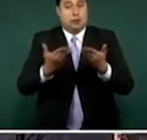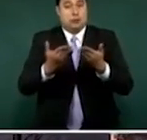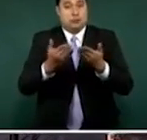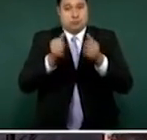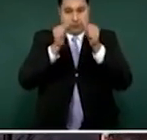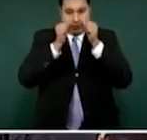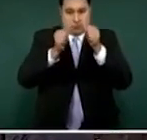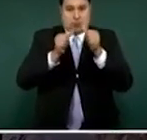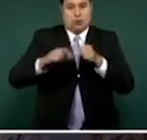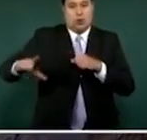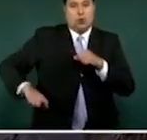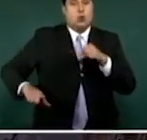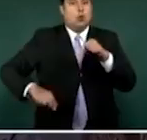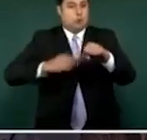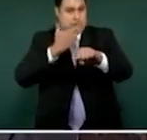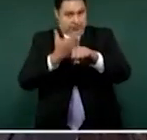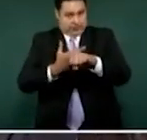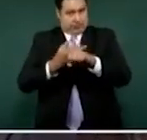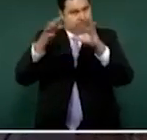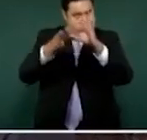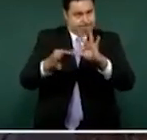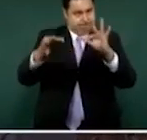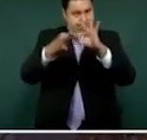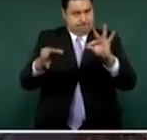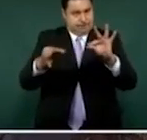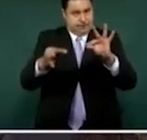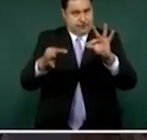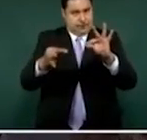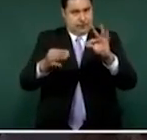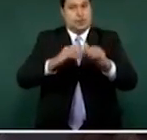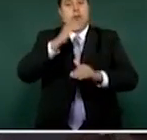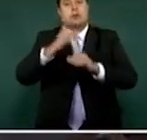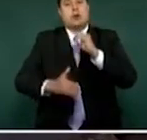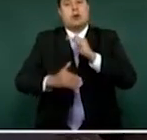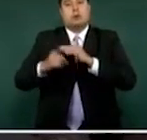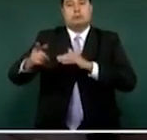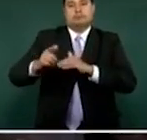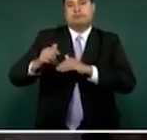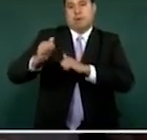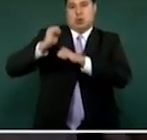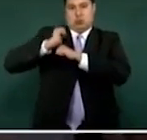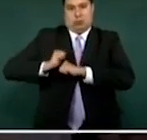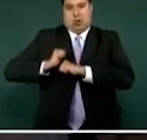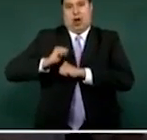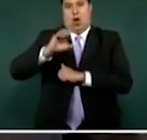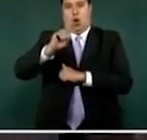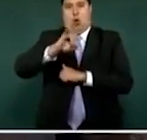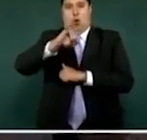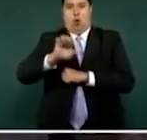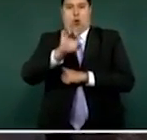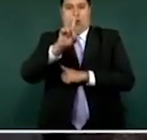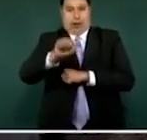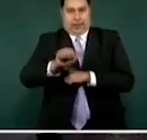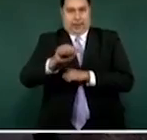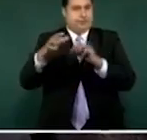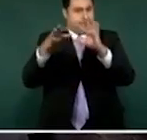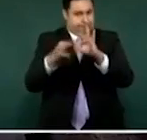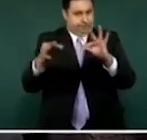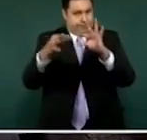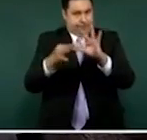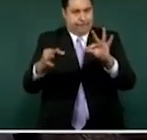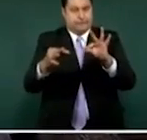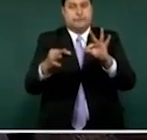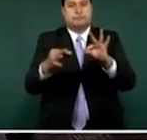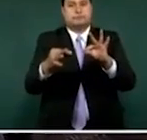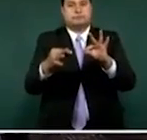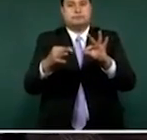ciudadano gobernador y luego el almirante Ojeda va a informar sobre el tema